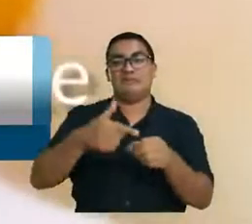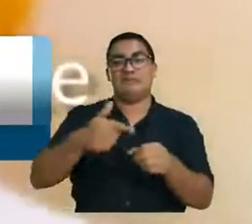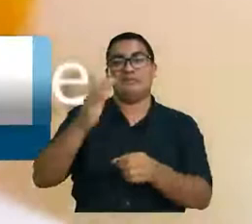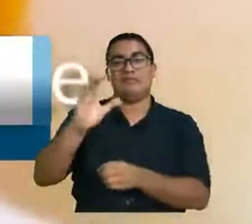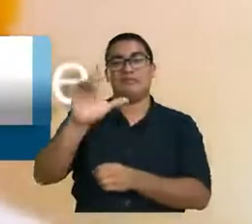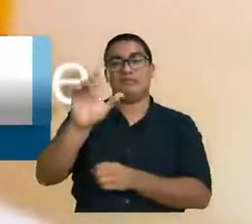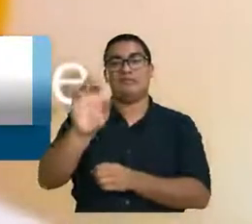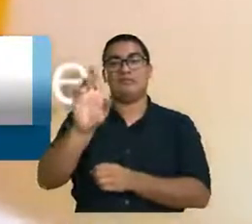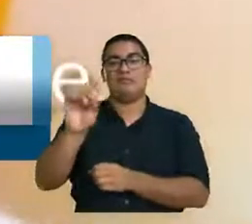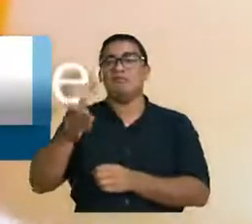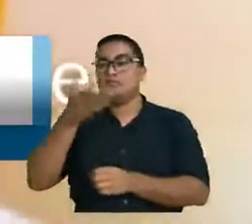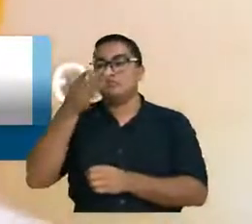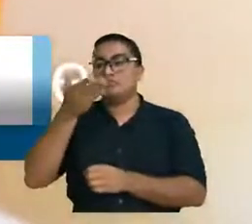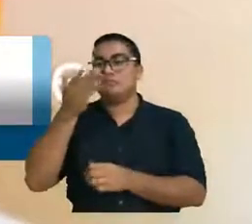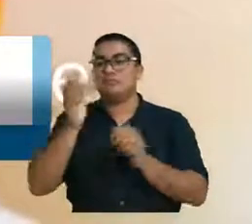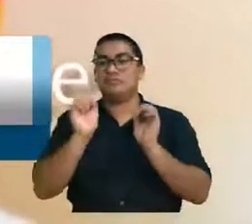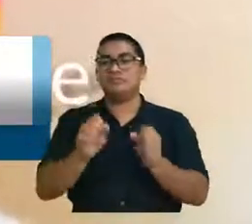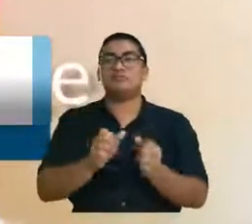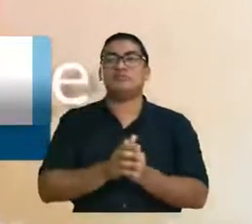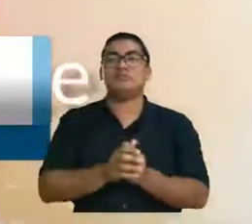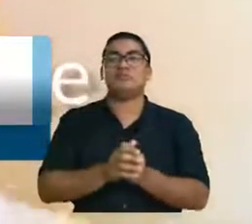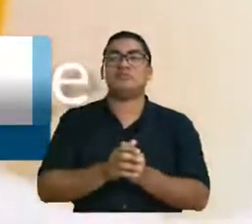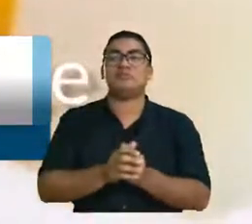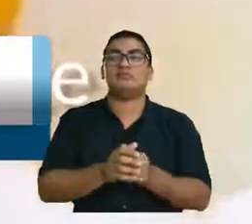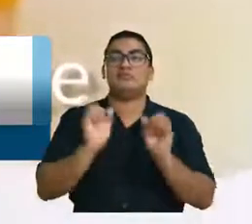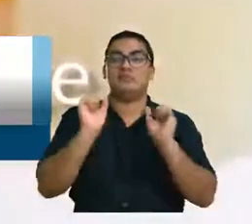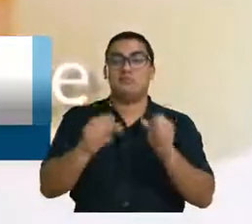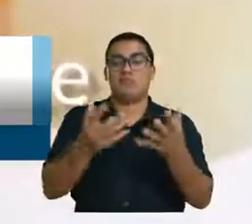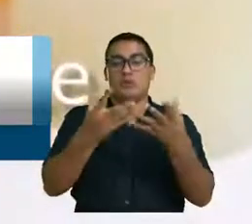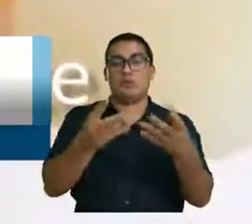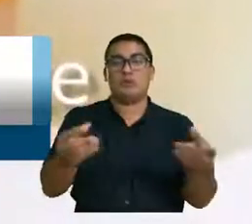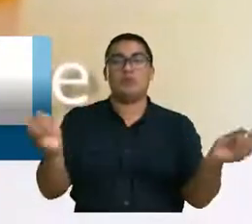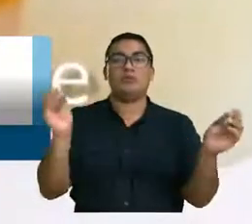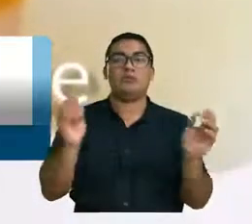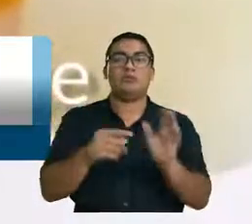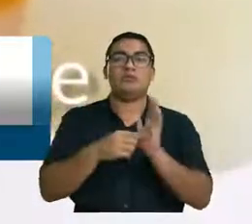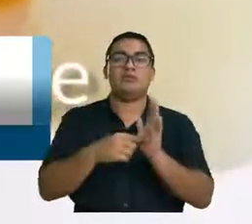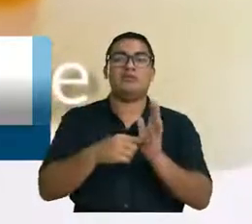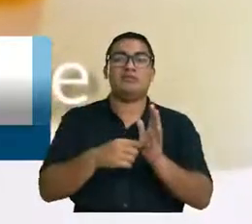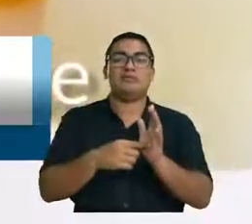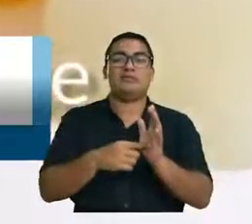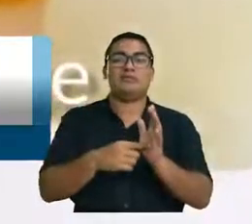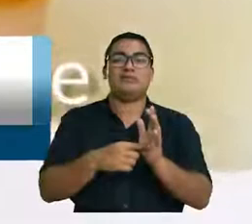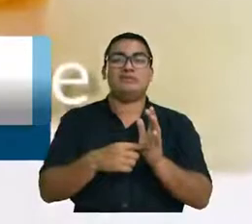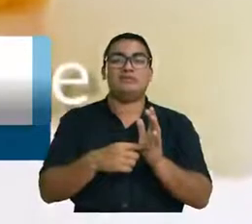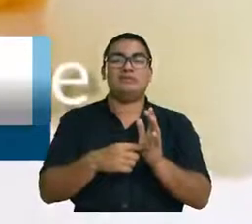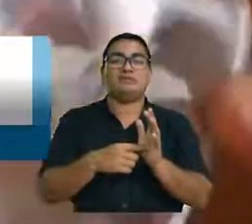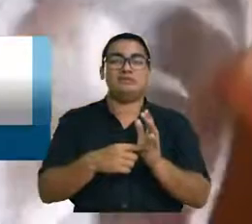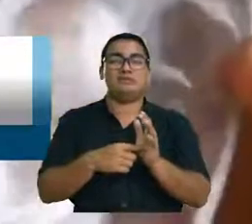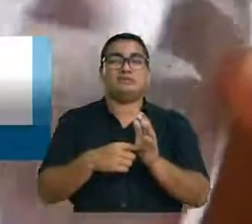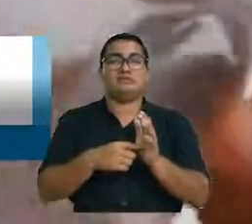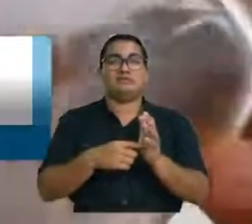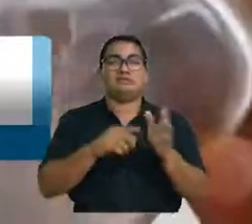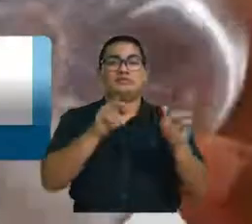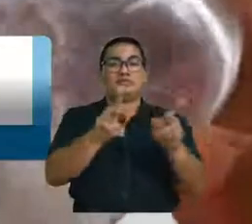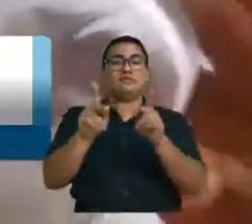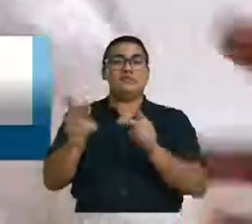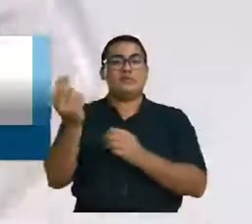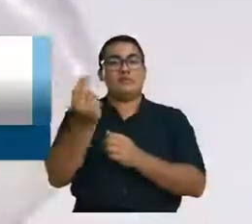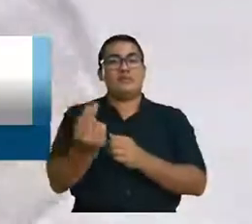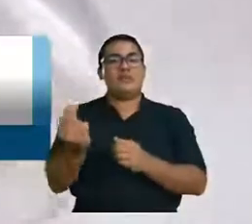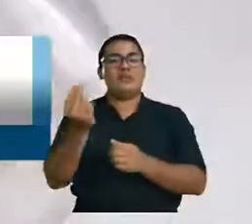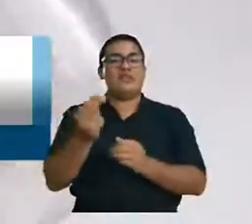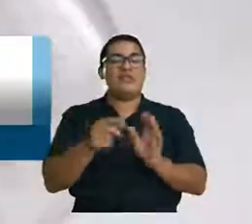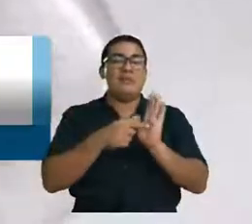tiene olor. Él se evapora. Él se puede evaporar. Dependiendo de las concentraciones en que usted lo utilice.